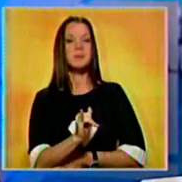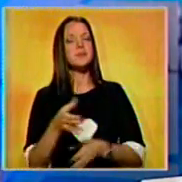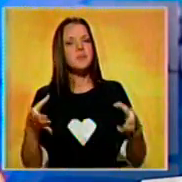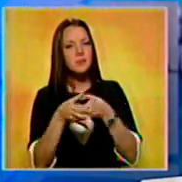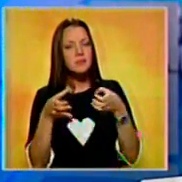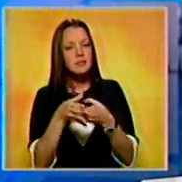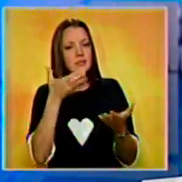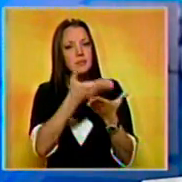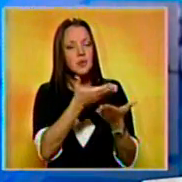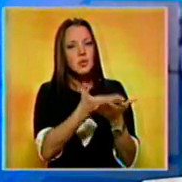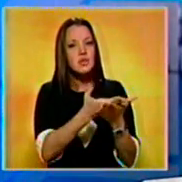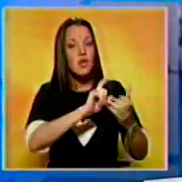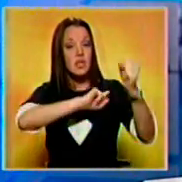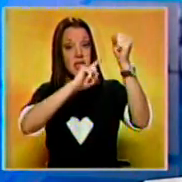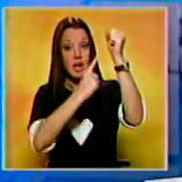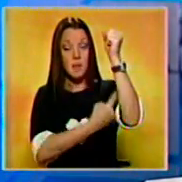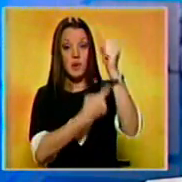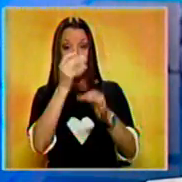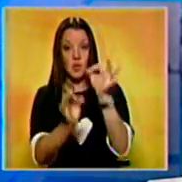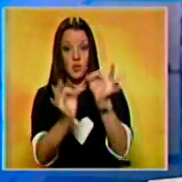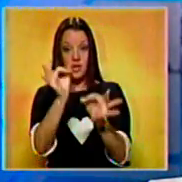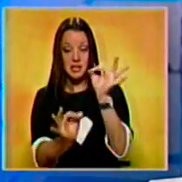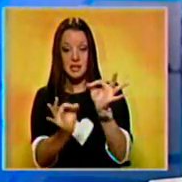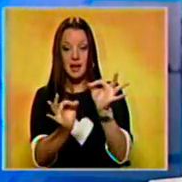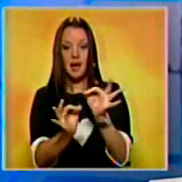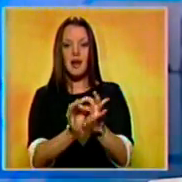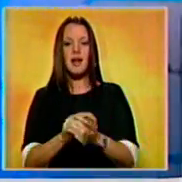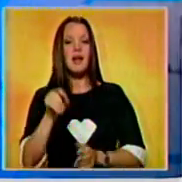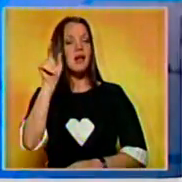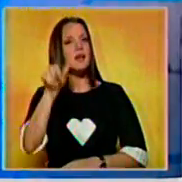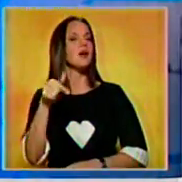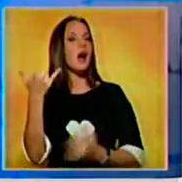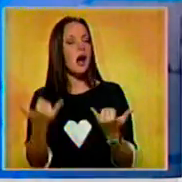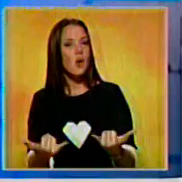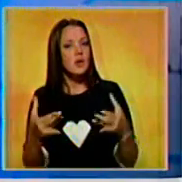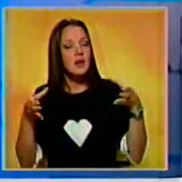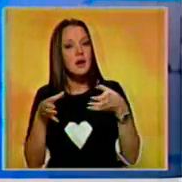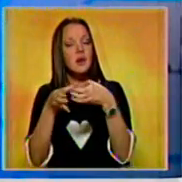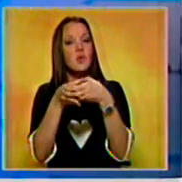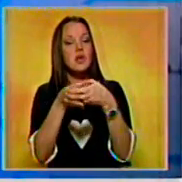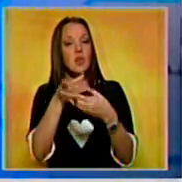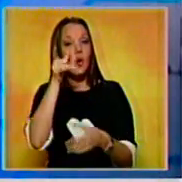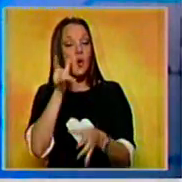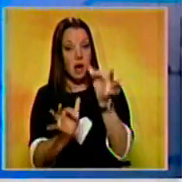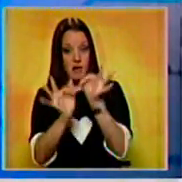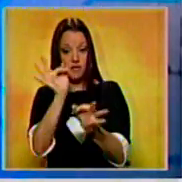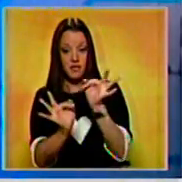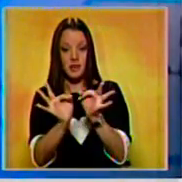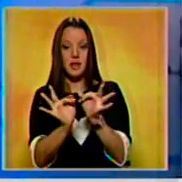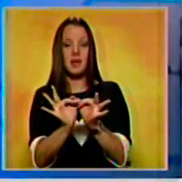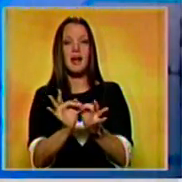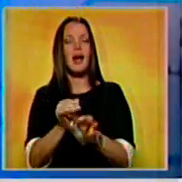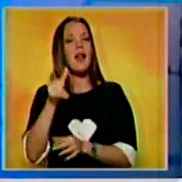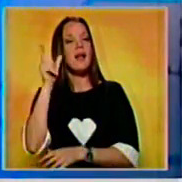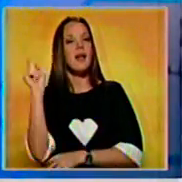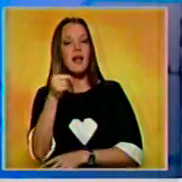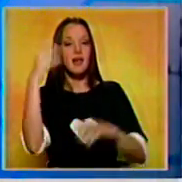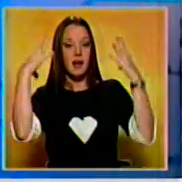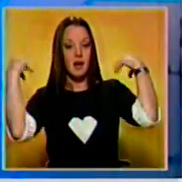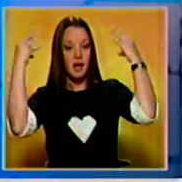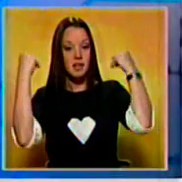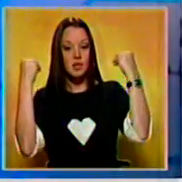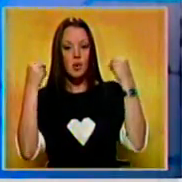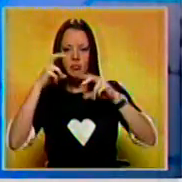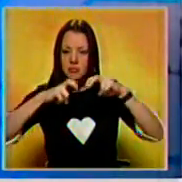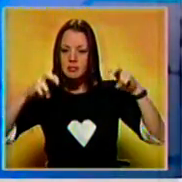El Comité de Postulaciones para el Poder Judicial, que preside el diputado Elvis Amoroso, se encuentra reunido con la Fiscal General de la República, Luisa Ortega Díaz,